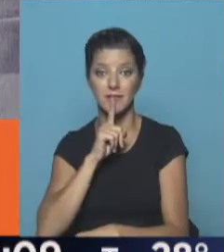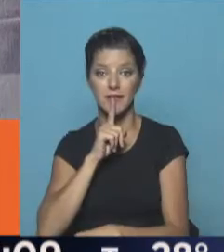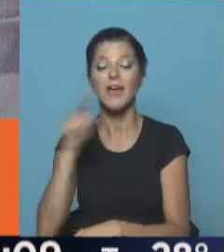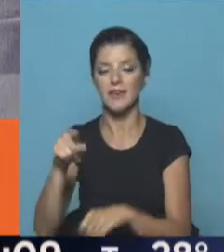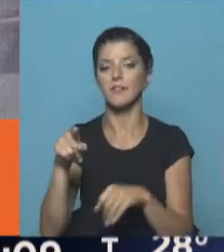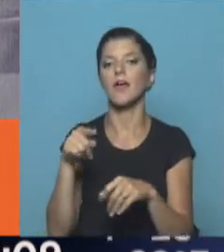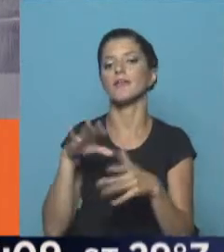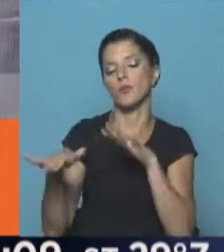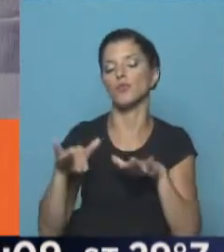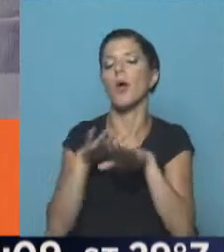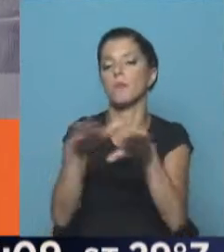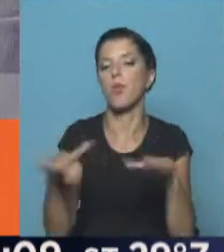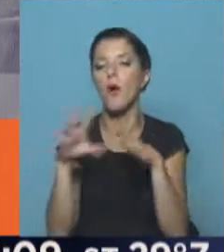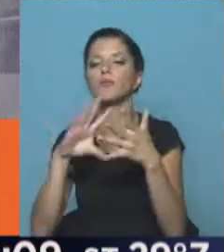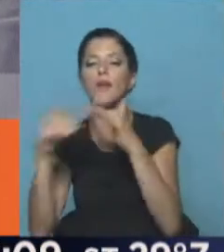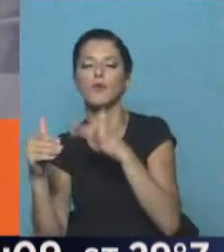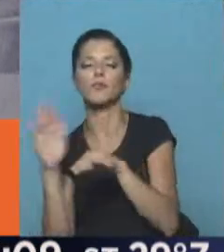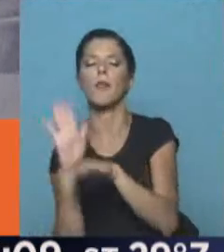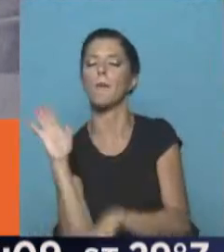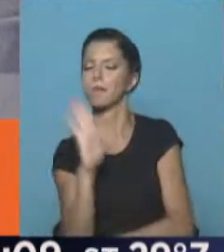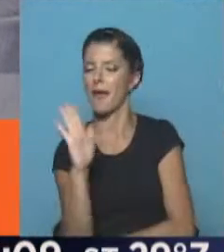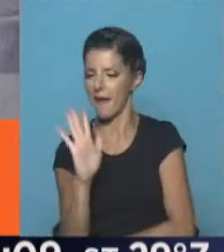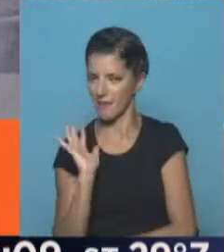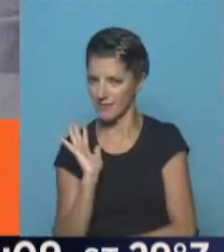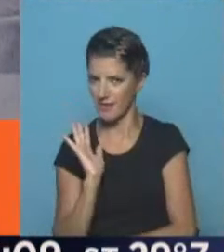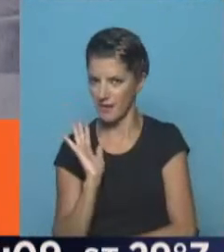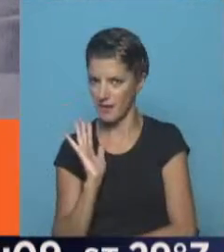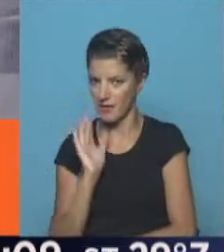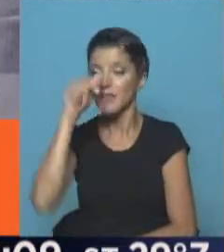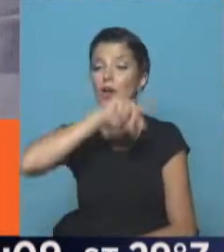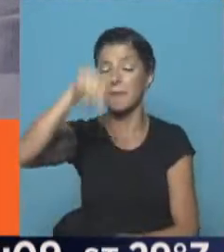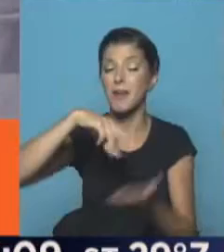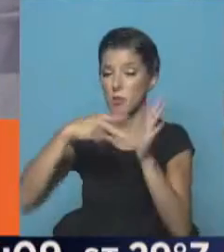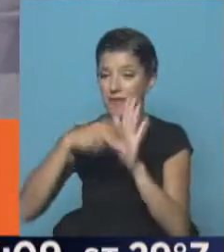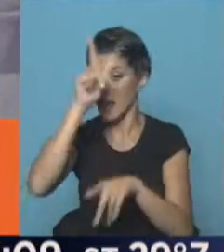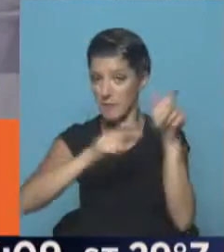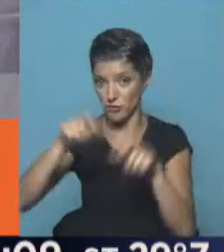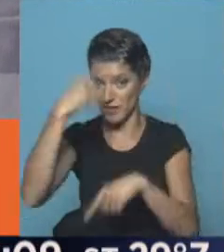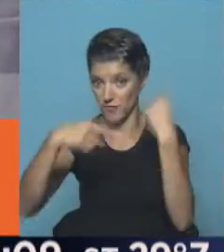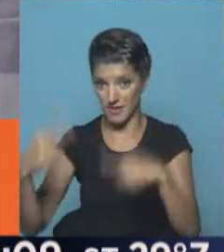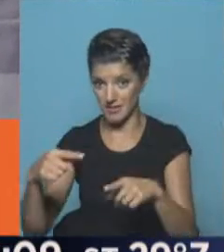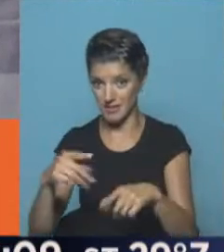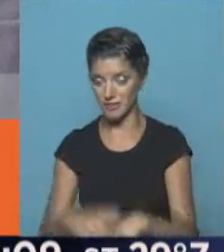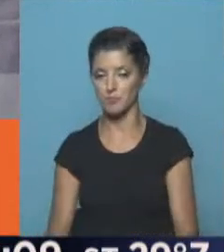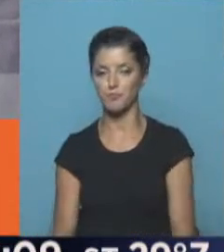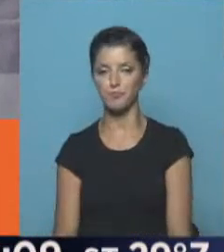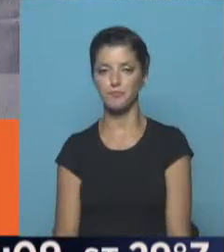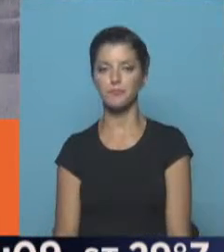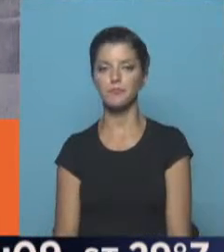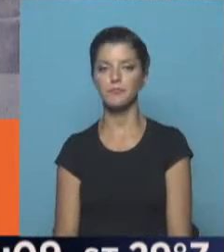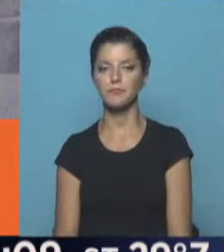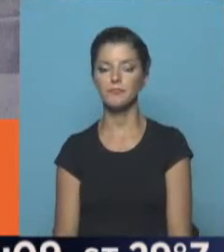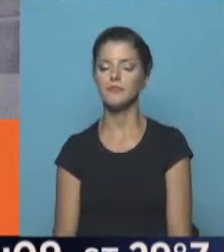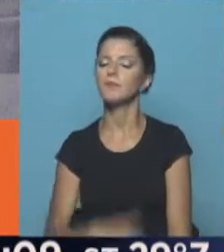evacuar algunas venganzas entre figuras que quedan manchadas y no son parte de esta trama pero me